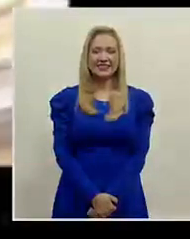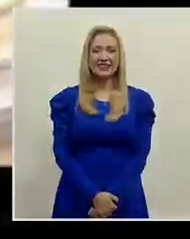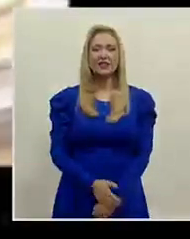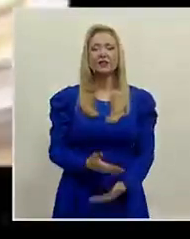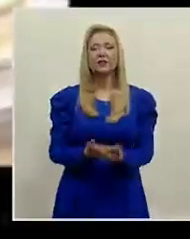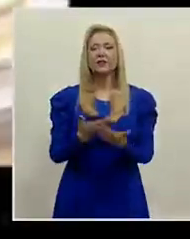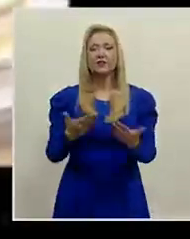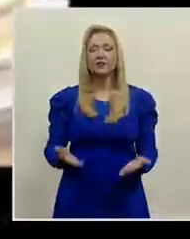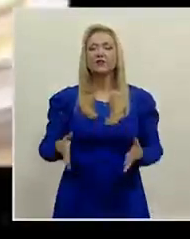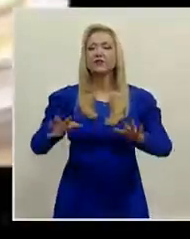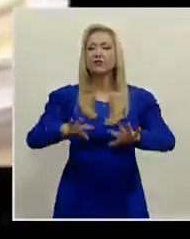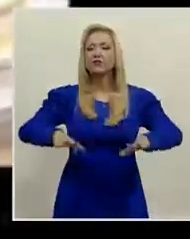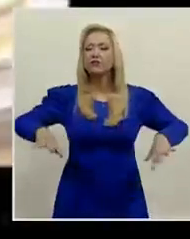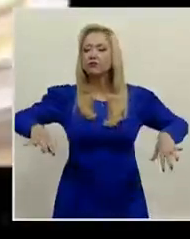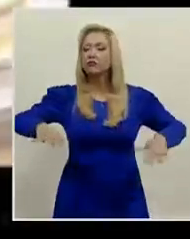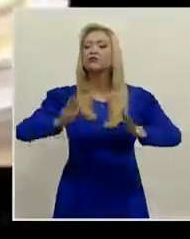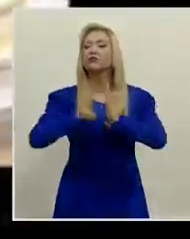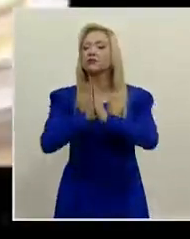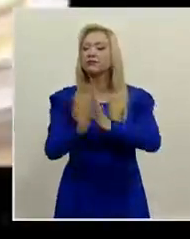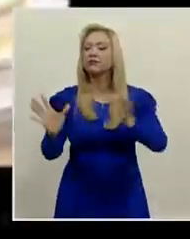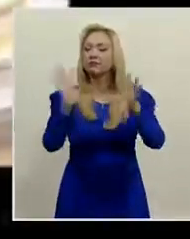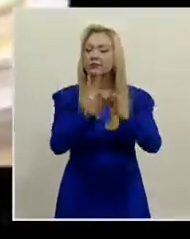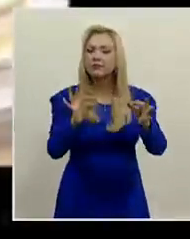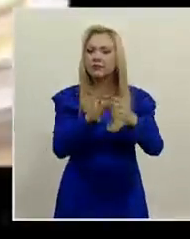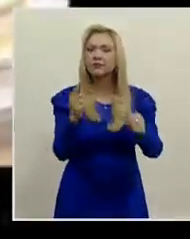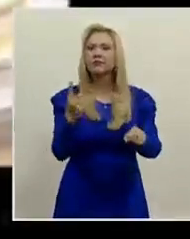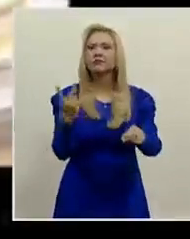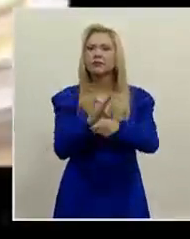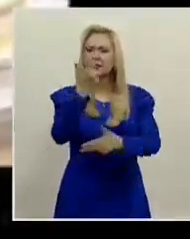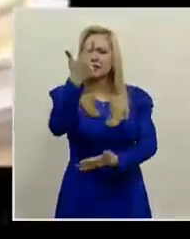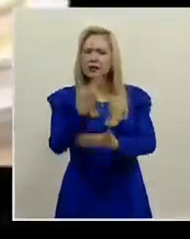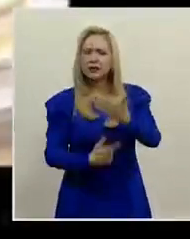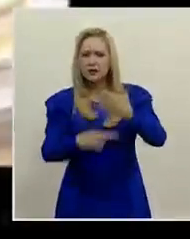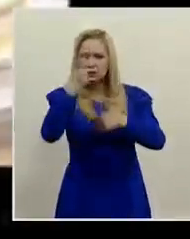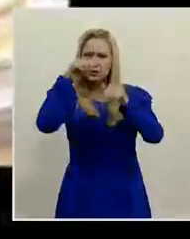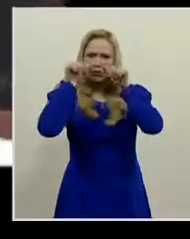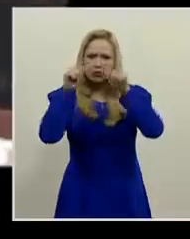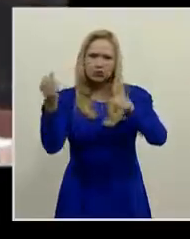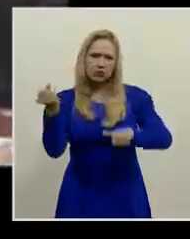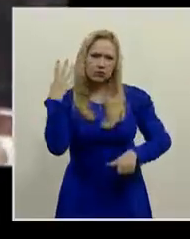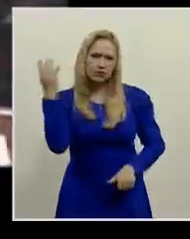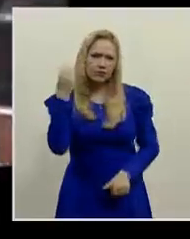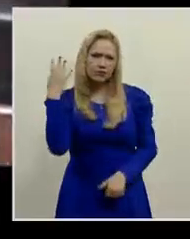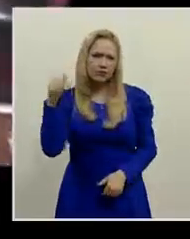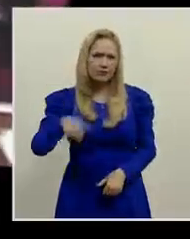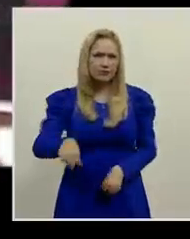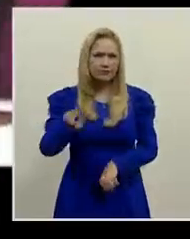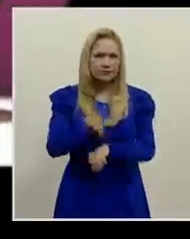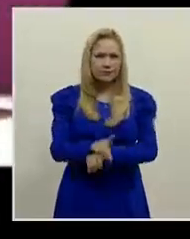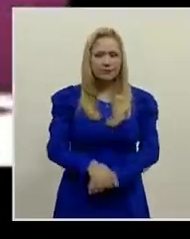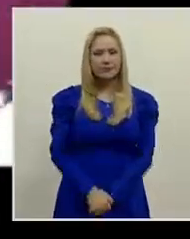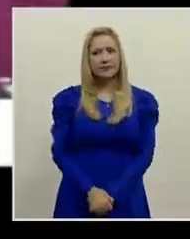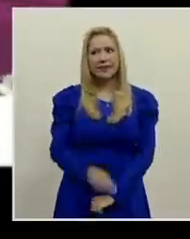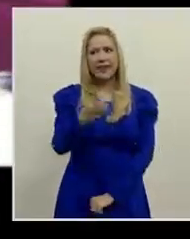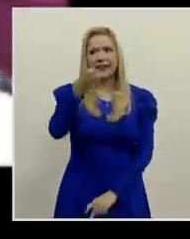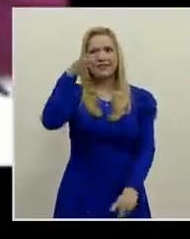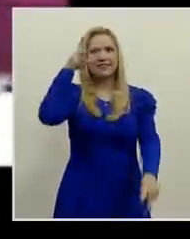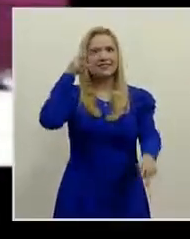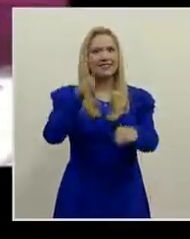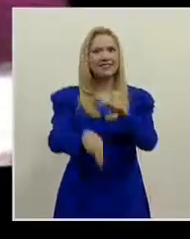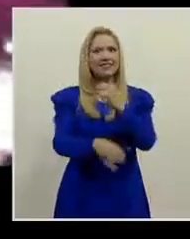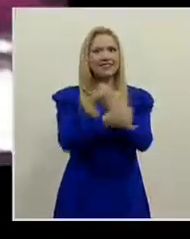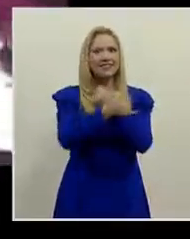Secretario, sírvase dar cuenta con los asuntos listados para esta fecha. Así se gestó la historia de un